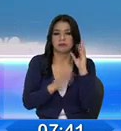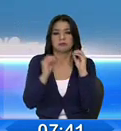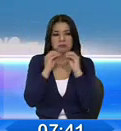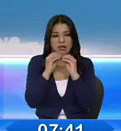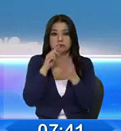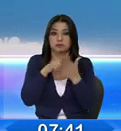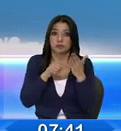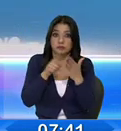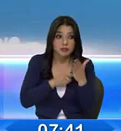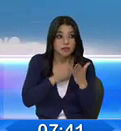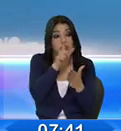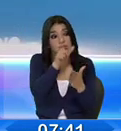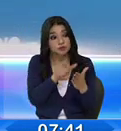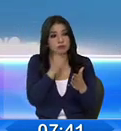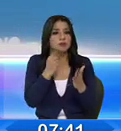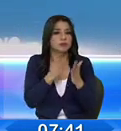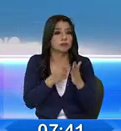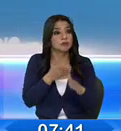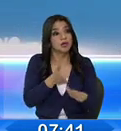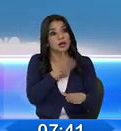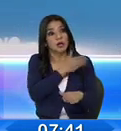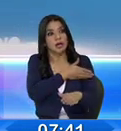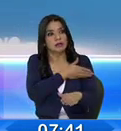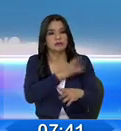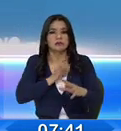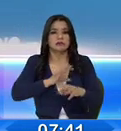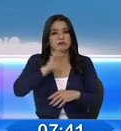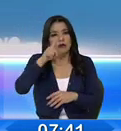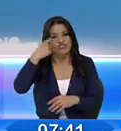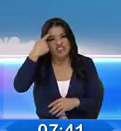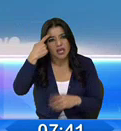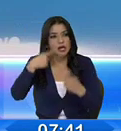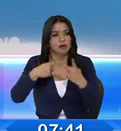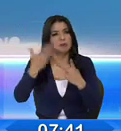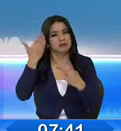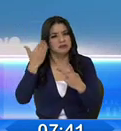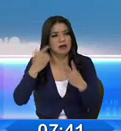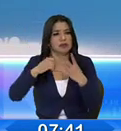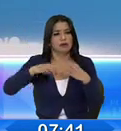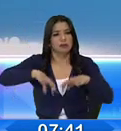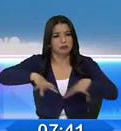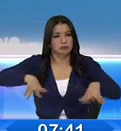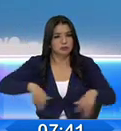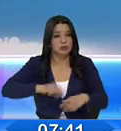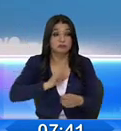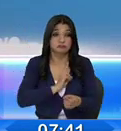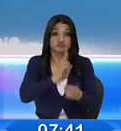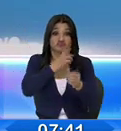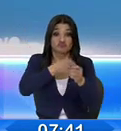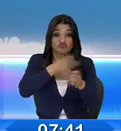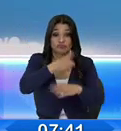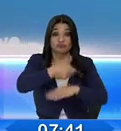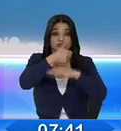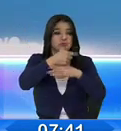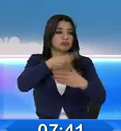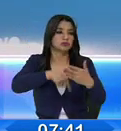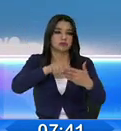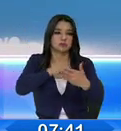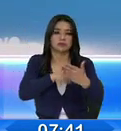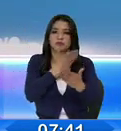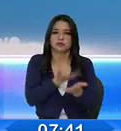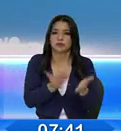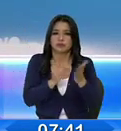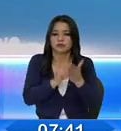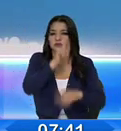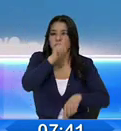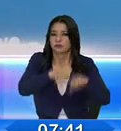prohibiciones para quienes fueron parte de la corrupción del pasado blog no puedan ser autoridades nuevamente es necesario